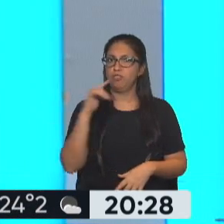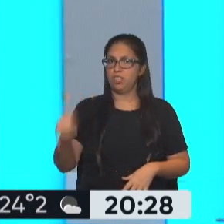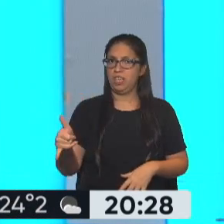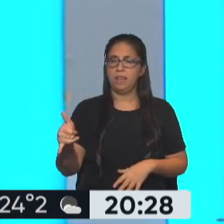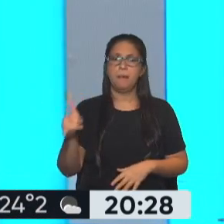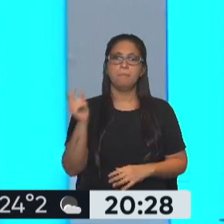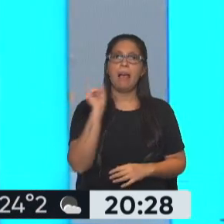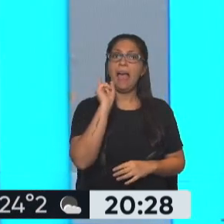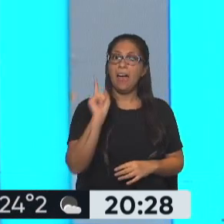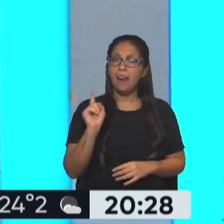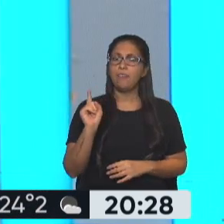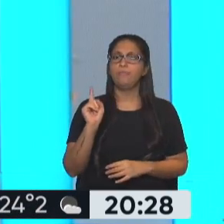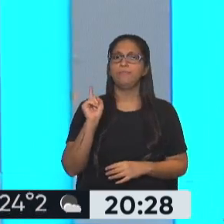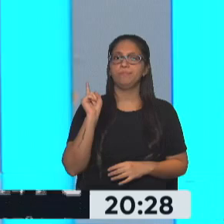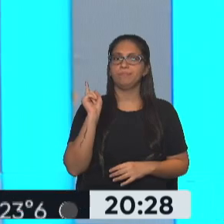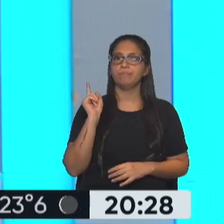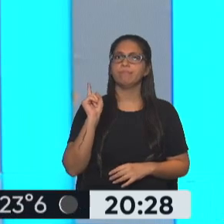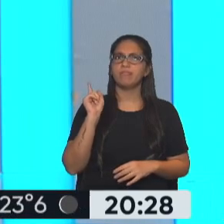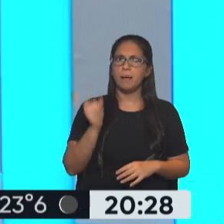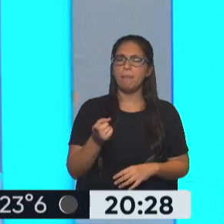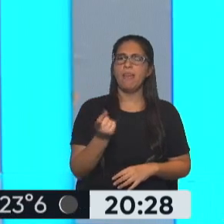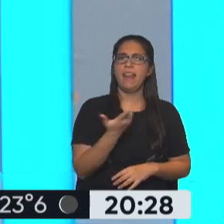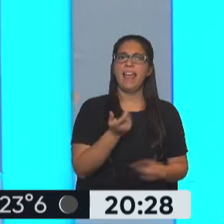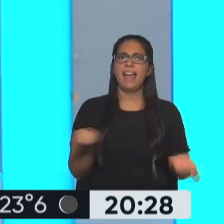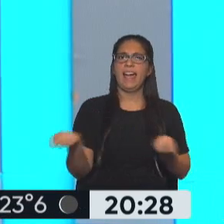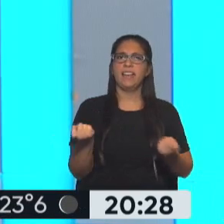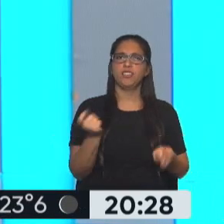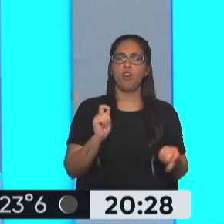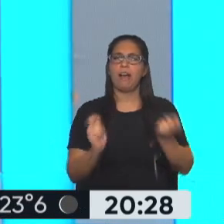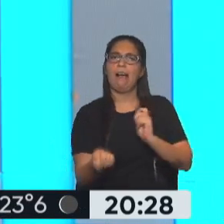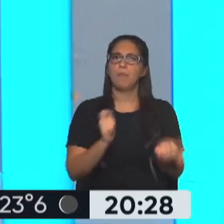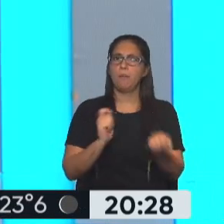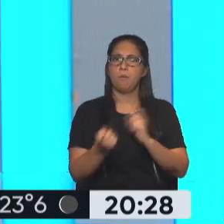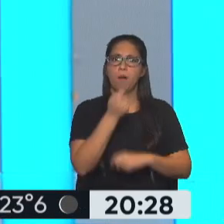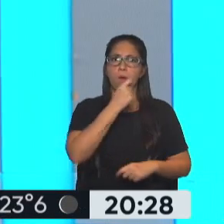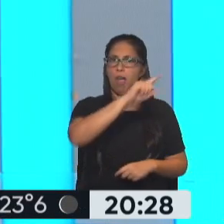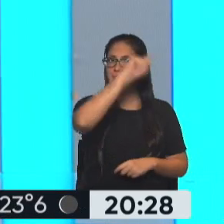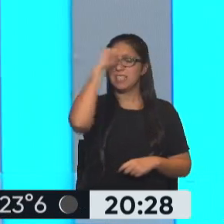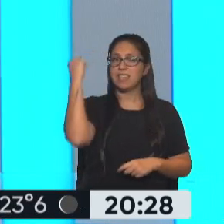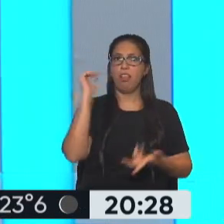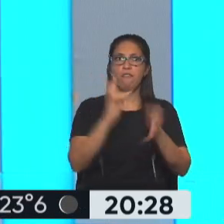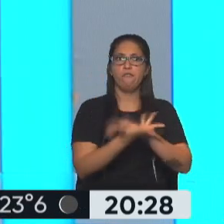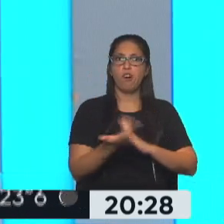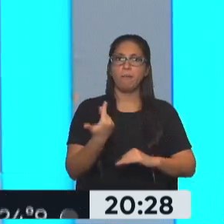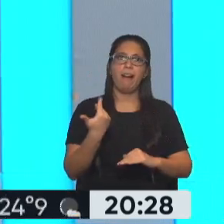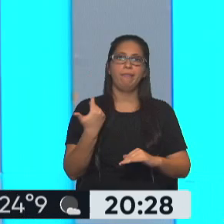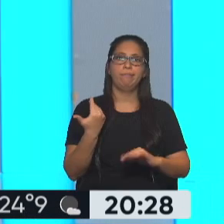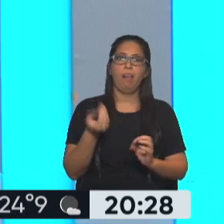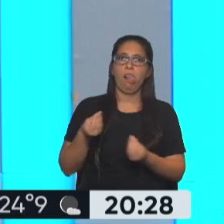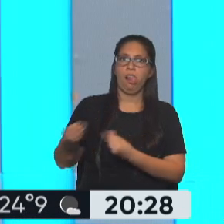tiene que ver con ciertos cambios de gestión, con una concepción del Estado más bien en retirada, como